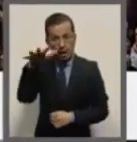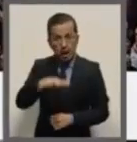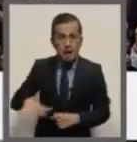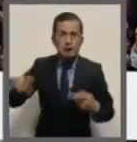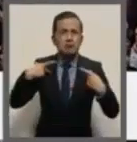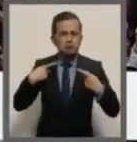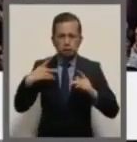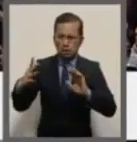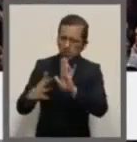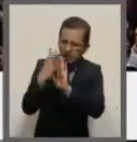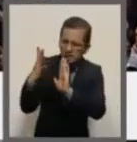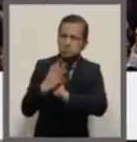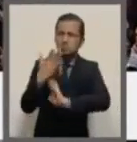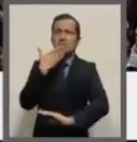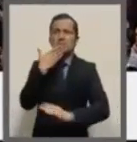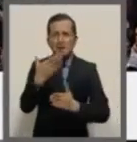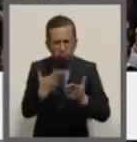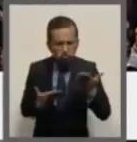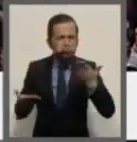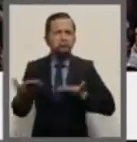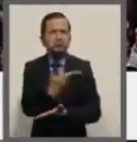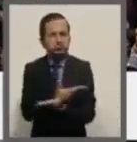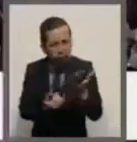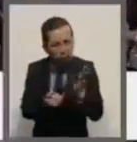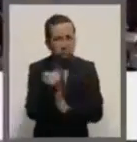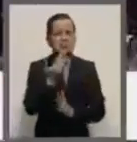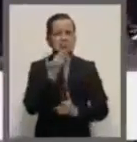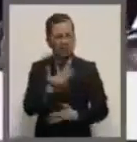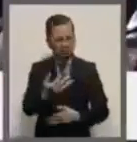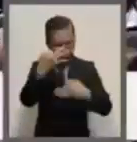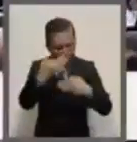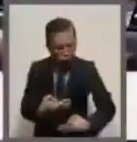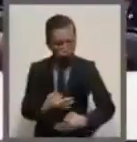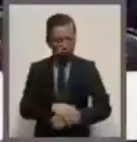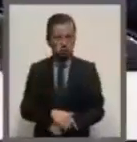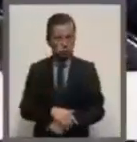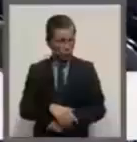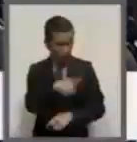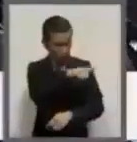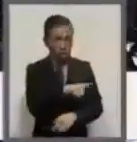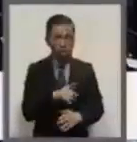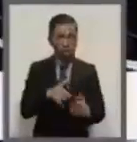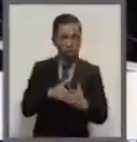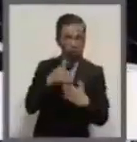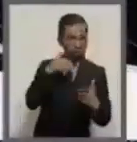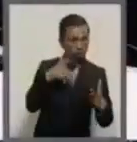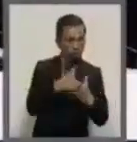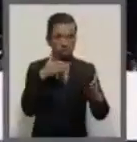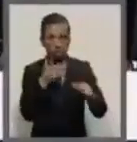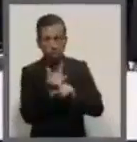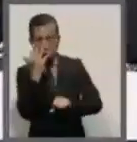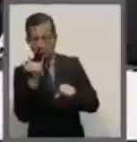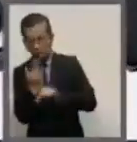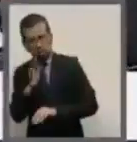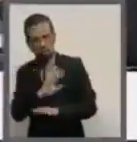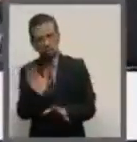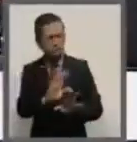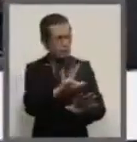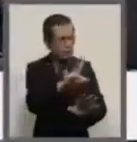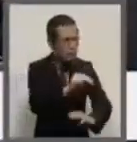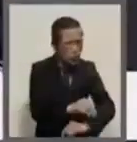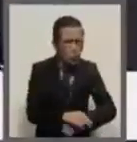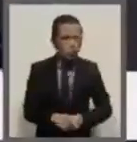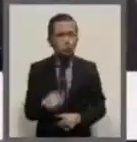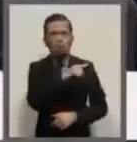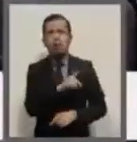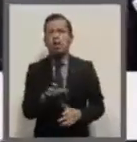efectivos y de verdad. No pongan obstáculos, no desperdicien esta oportunidad con pretextos